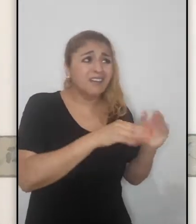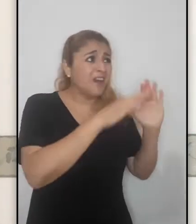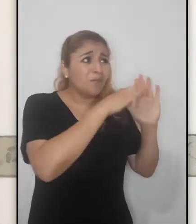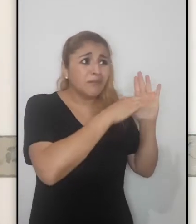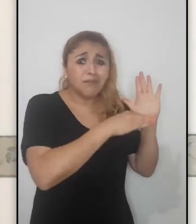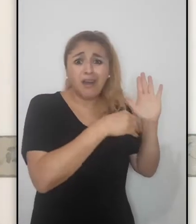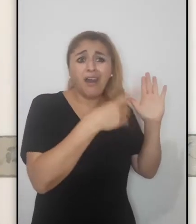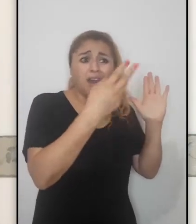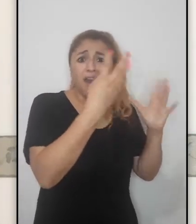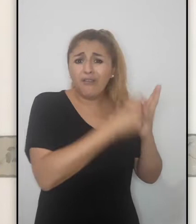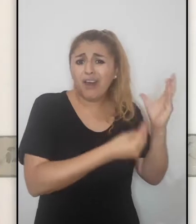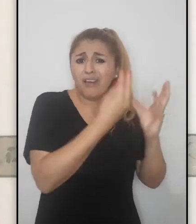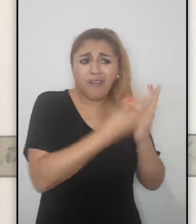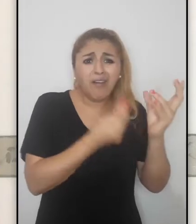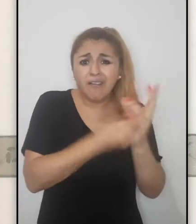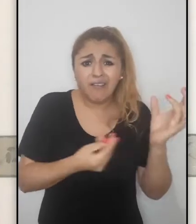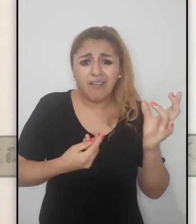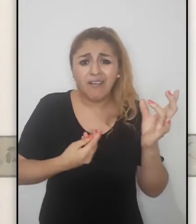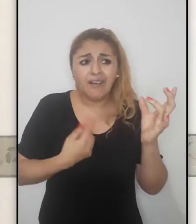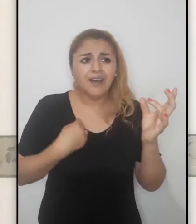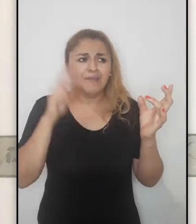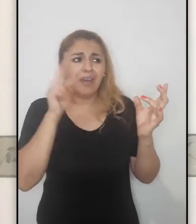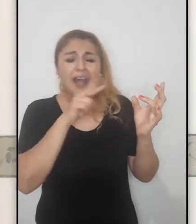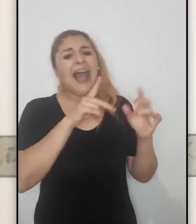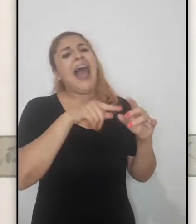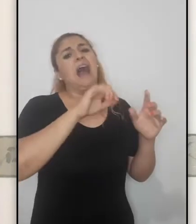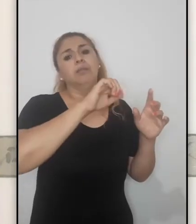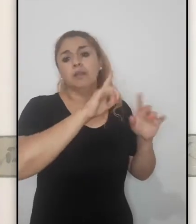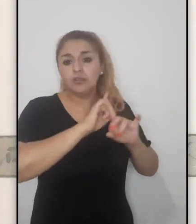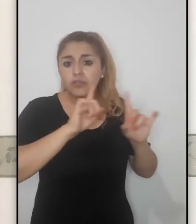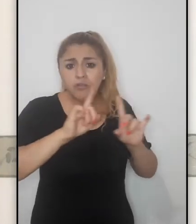donde posicionado ahí en ese lugar